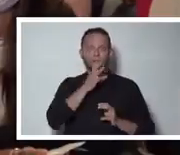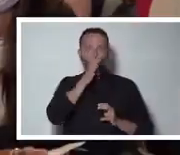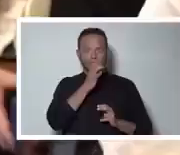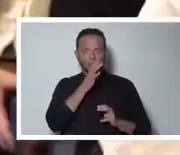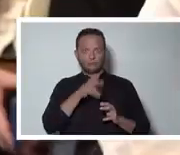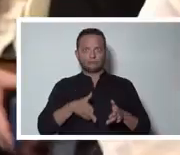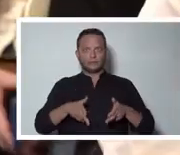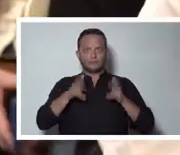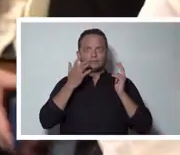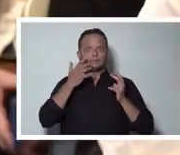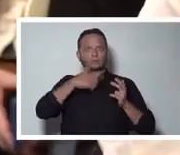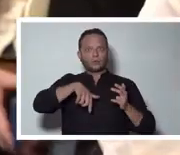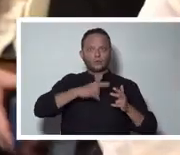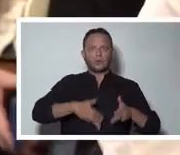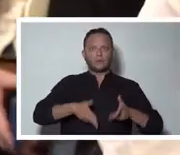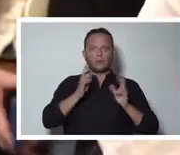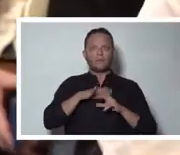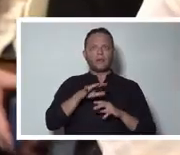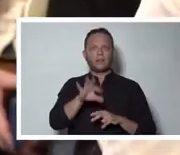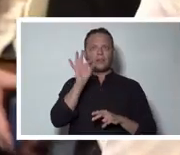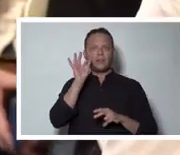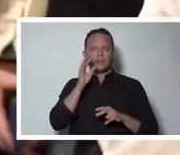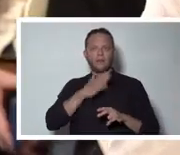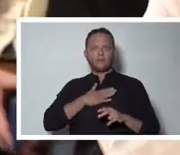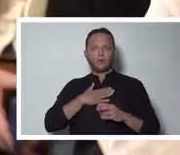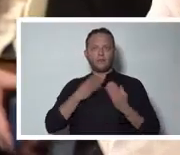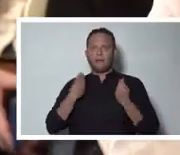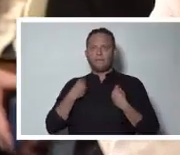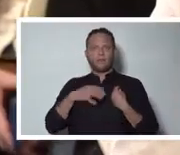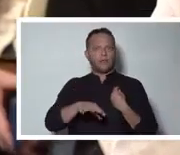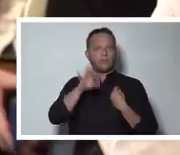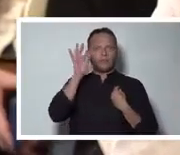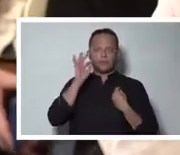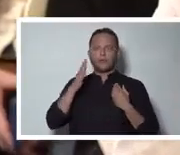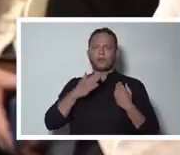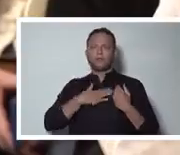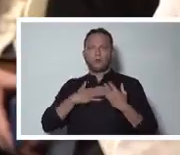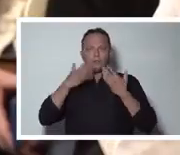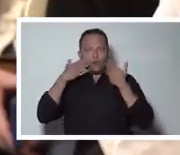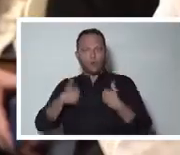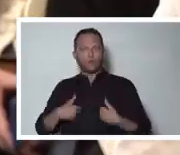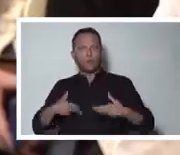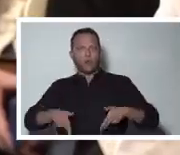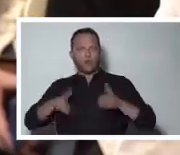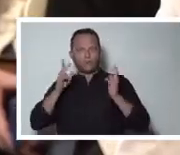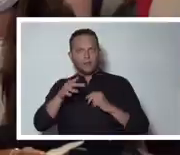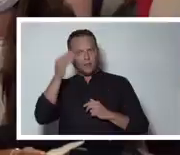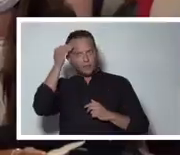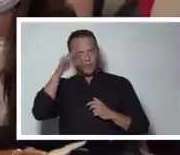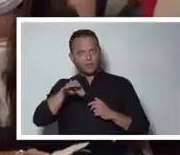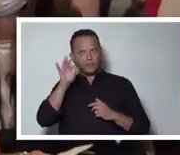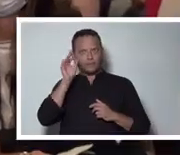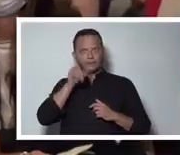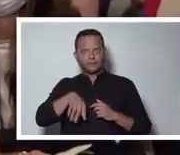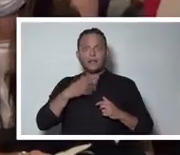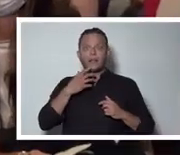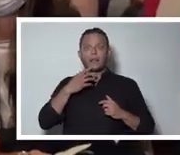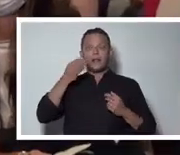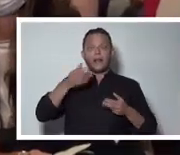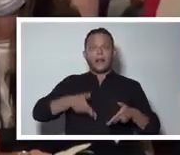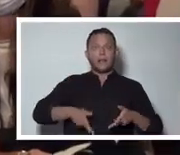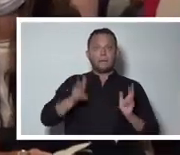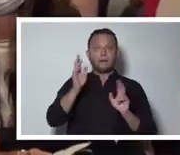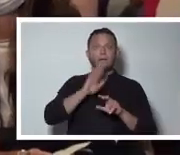serio somos libres para decidir sobre nuestras propias vidas sobre nuestros propios cuerpos pero sobre todo somos libres para